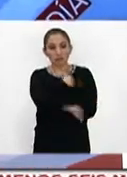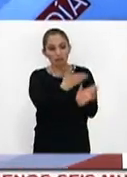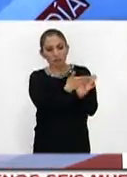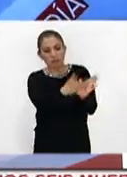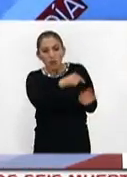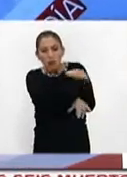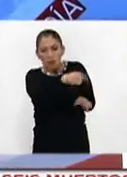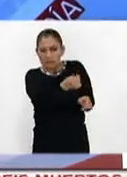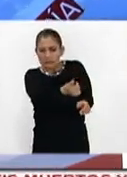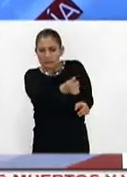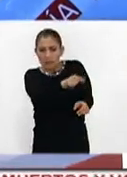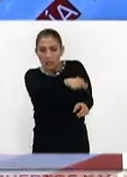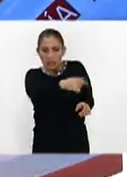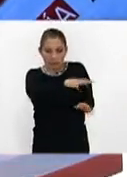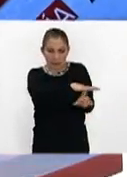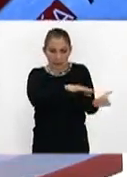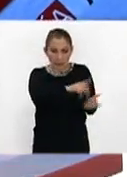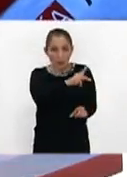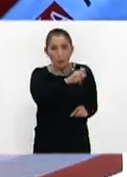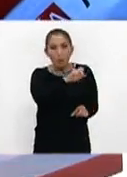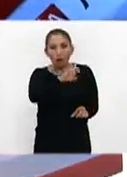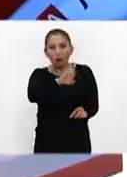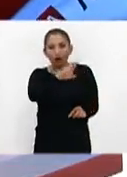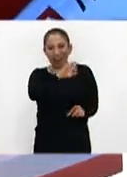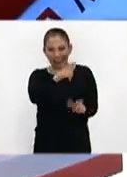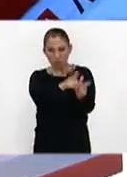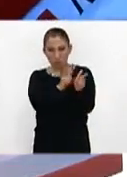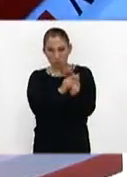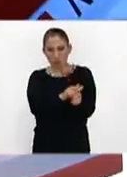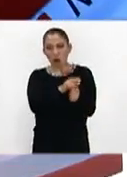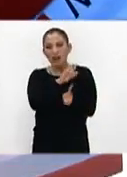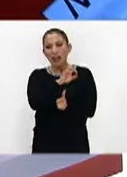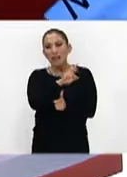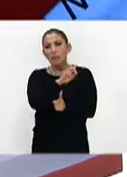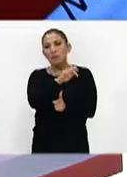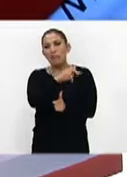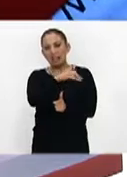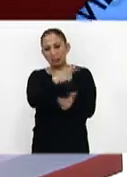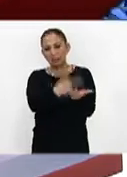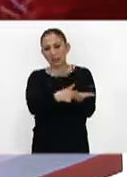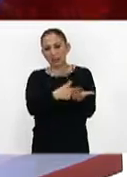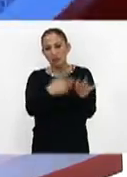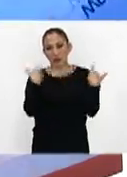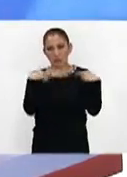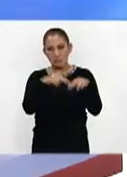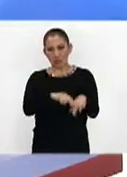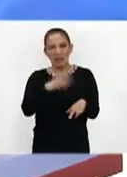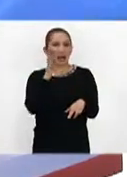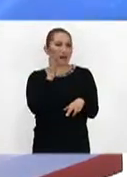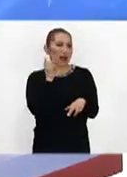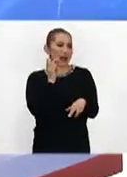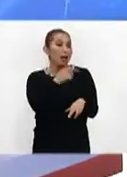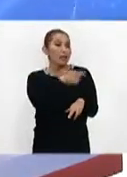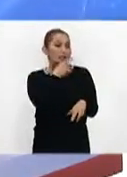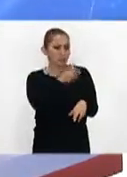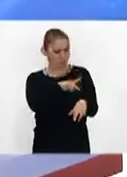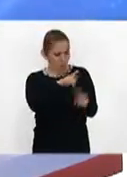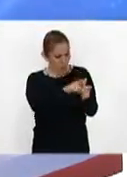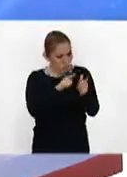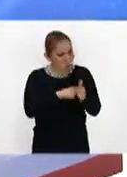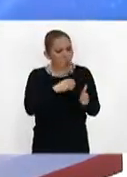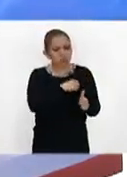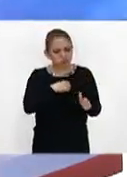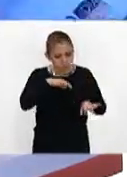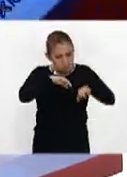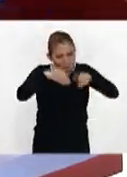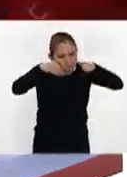unas horas. En este contexto, Paul Ryan, líder de los republicanos en la Cámara de Representantes, dijo que su partido se compromete a trabajar